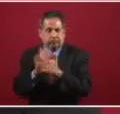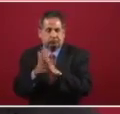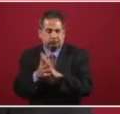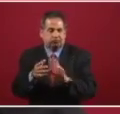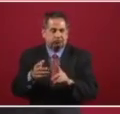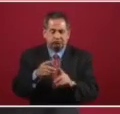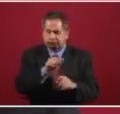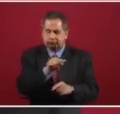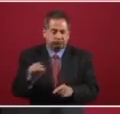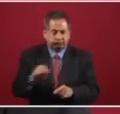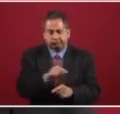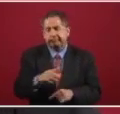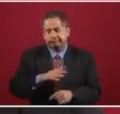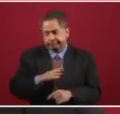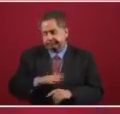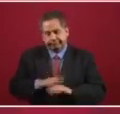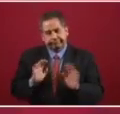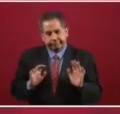organizaciones